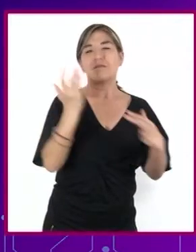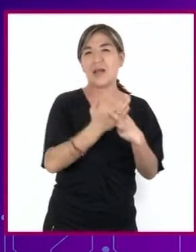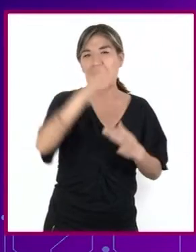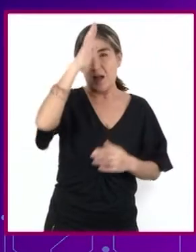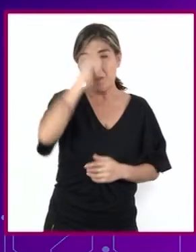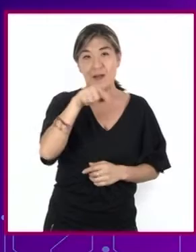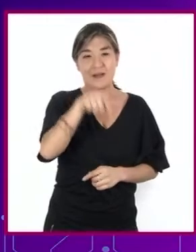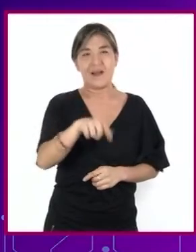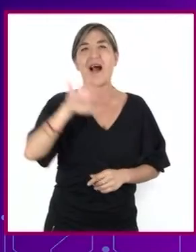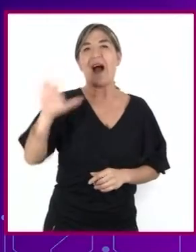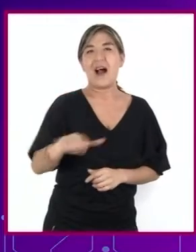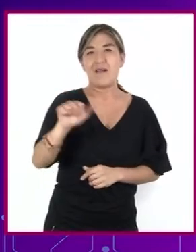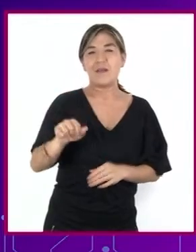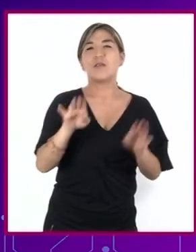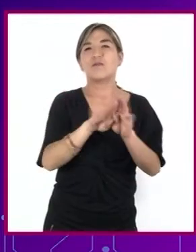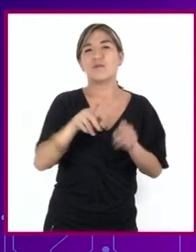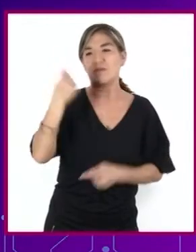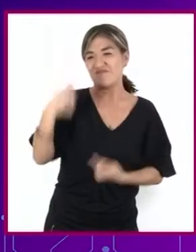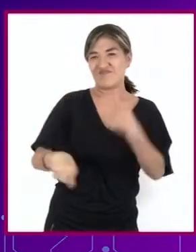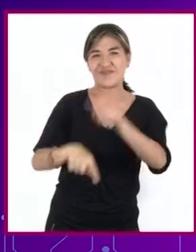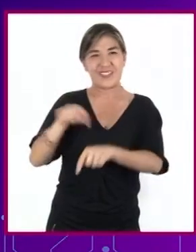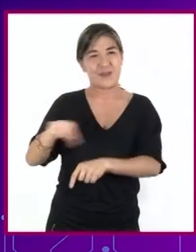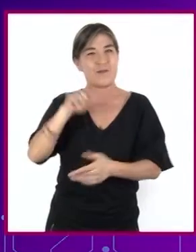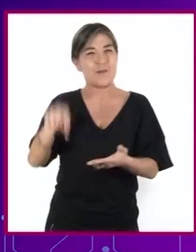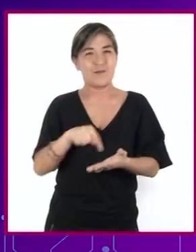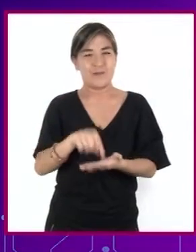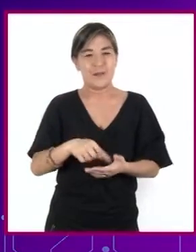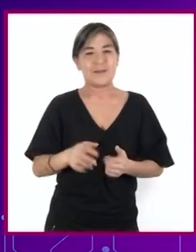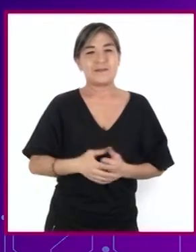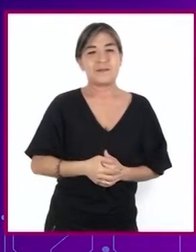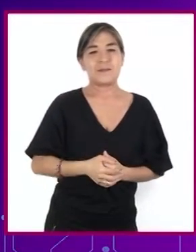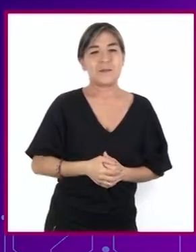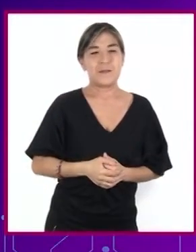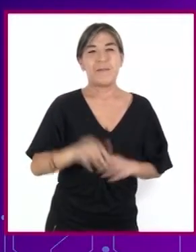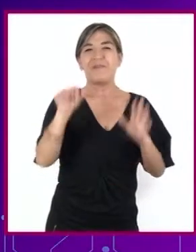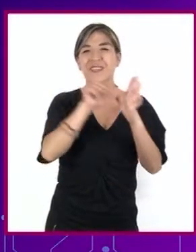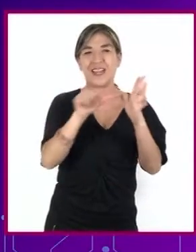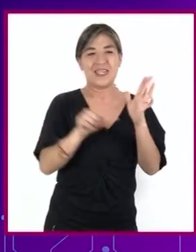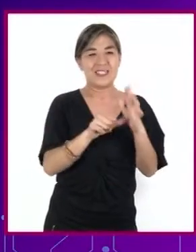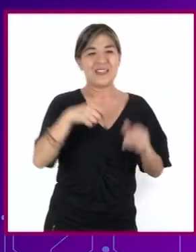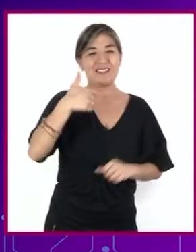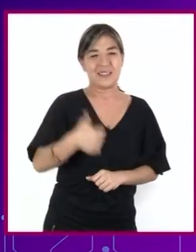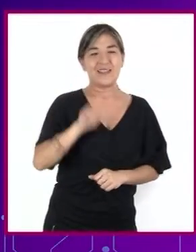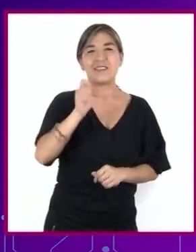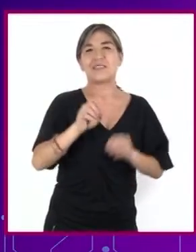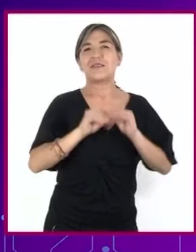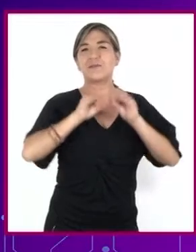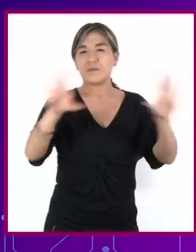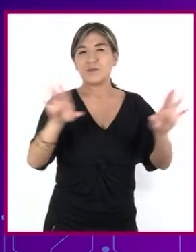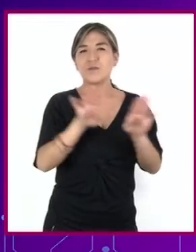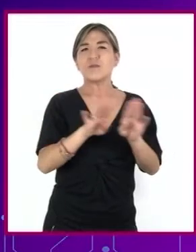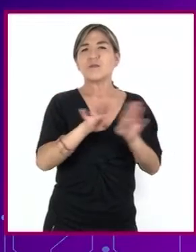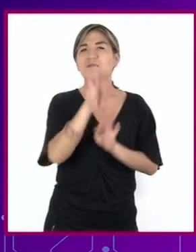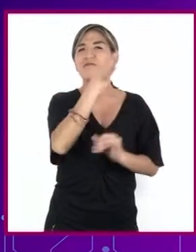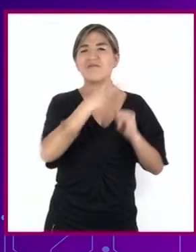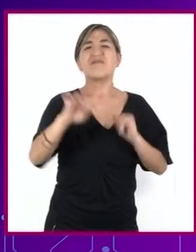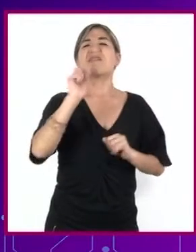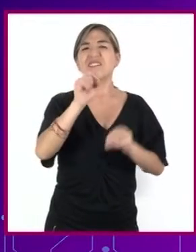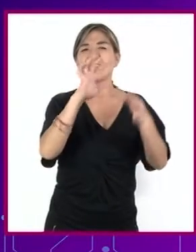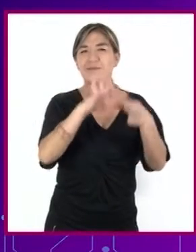ocupación y explotación del continente. En el artículo 6 de la declaración final expresaban